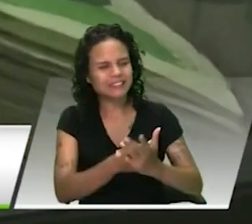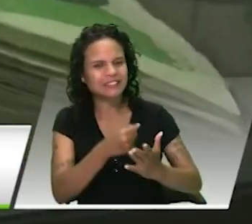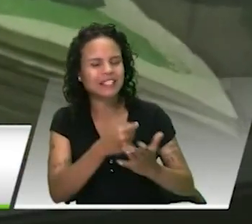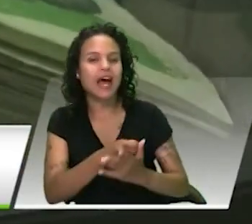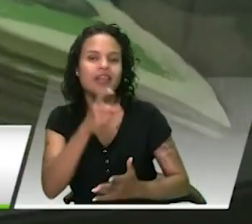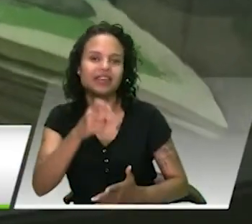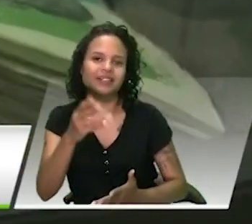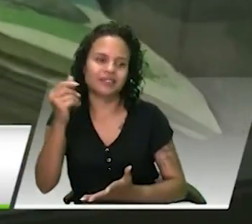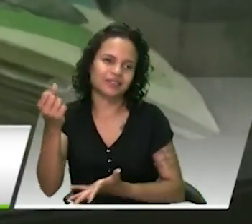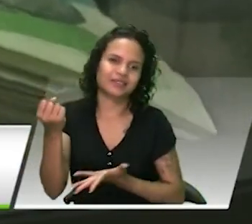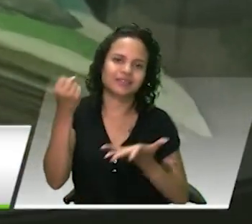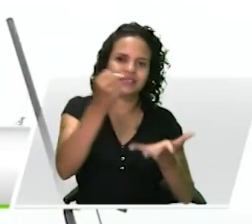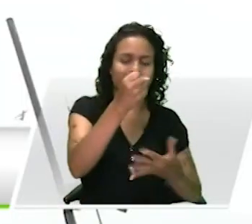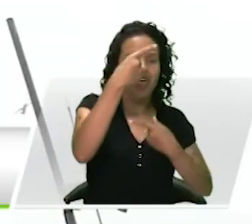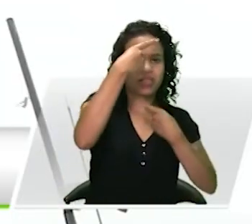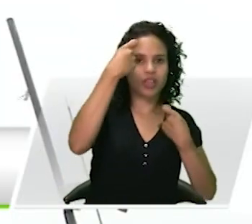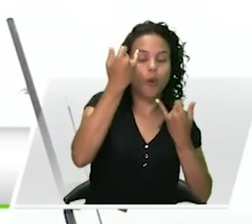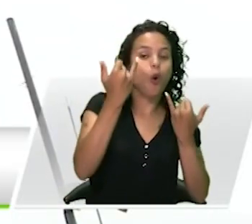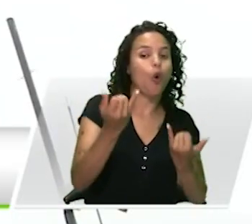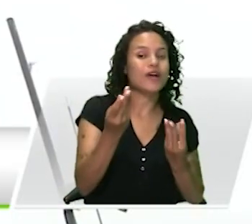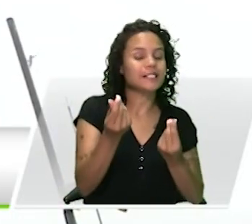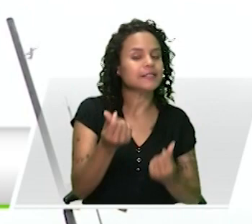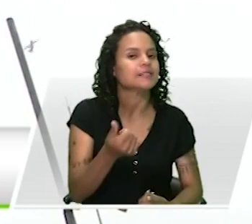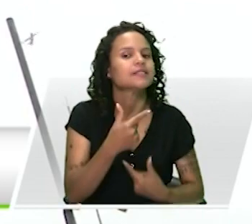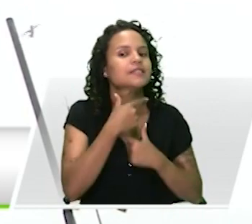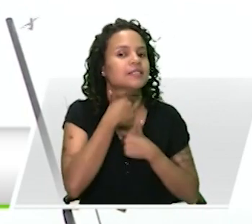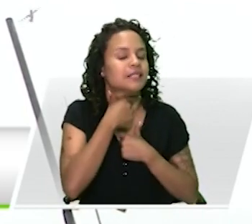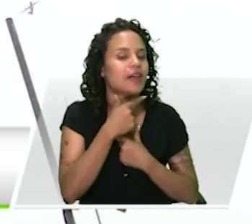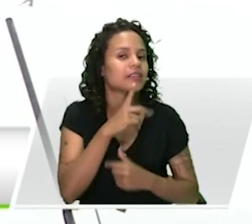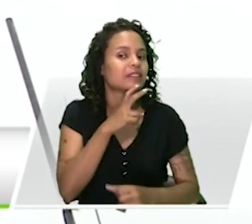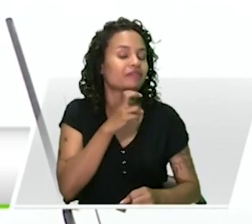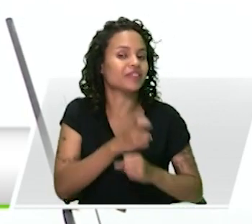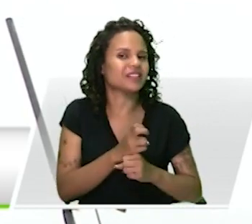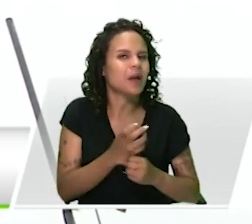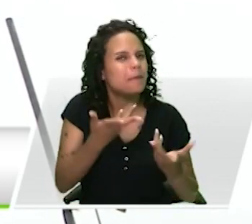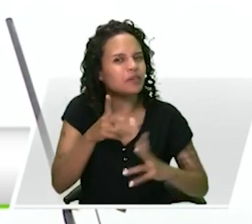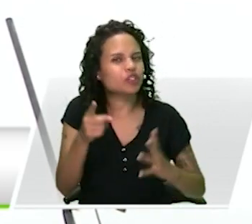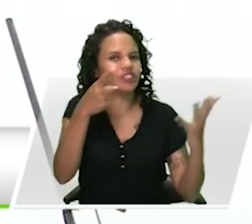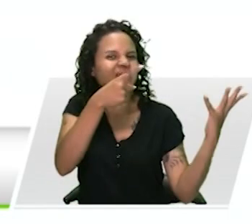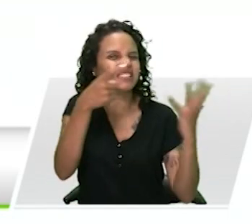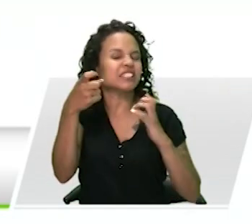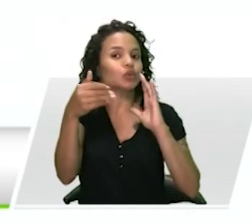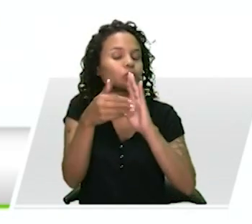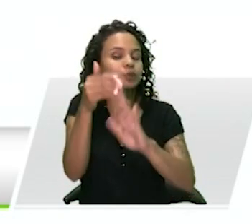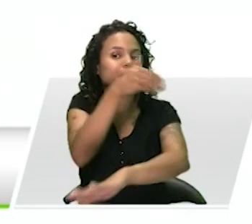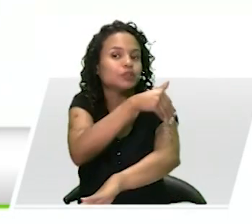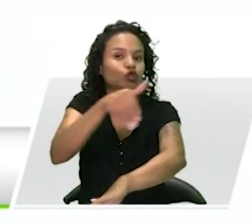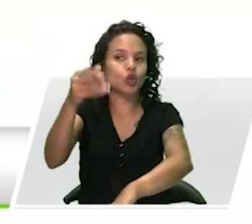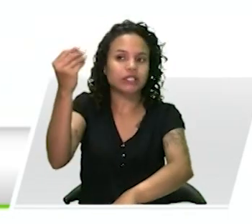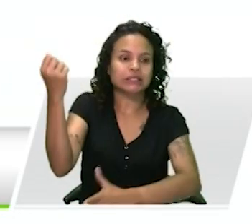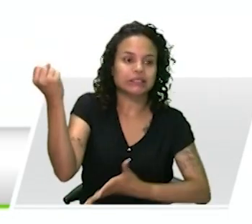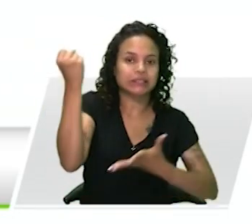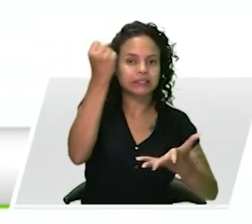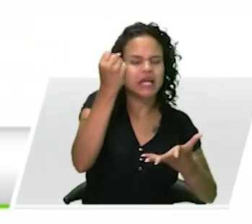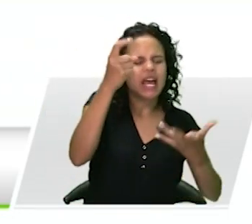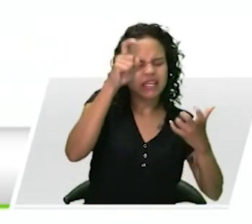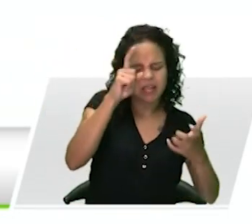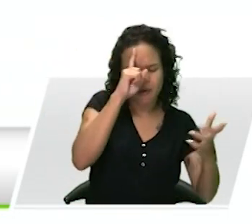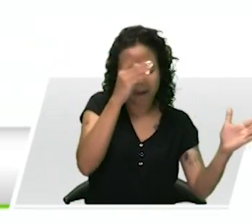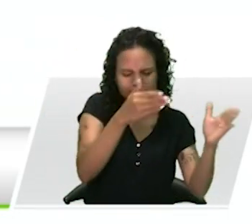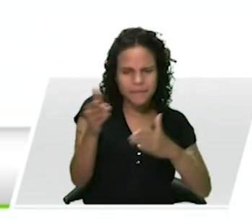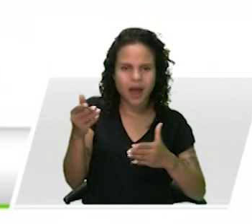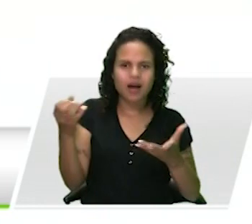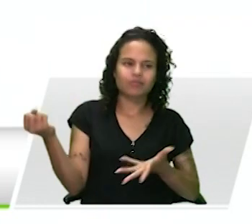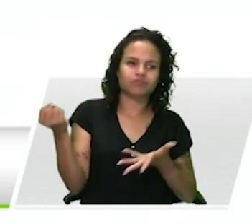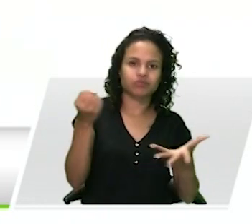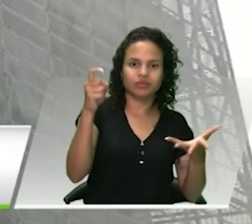hoy pasa por una crisis financiera. Se necesitan más de 600 mil millones de pesos y por eso plantea que los aportes se hagan en partes